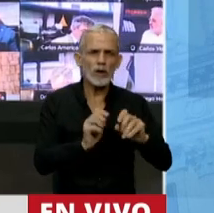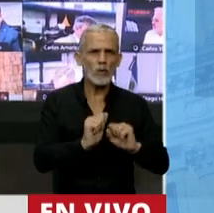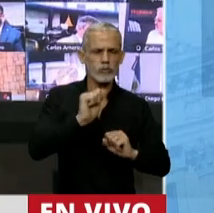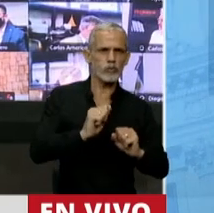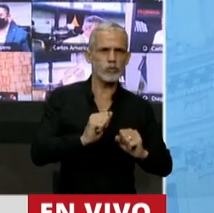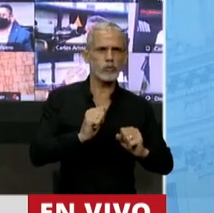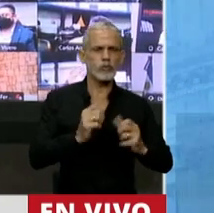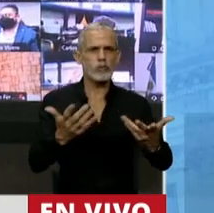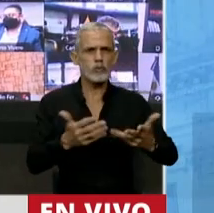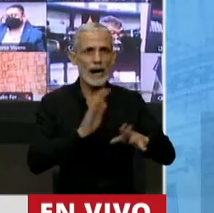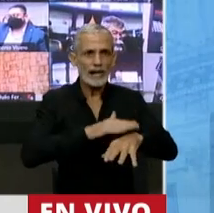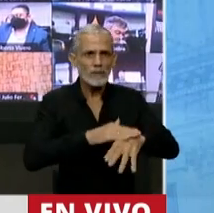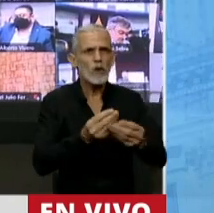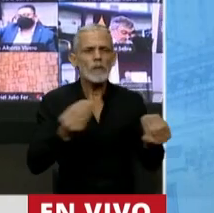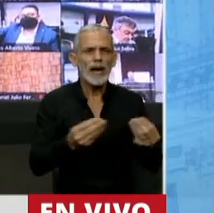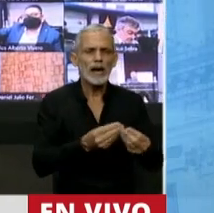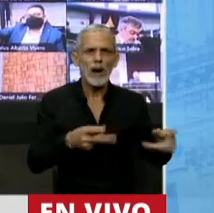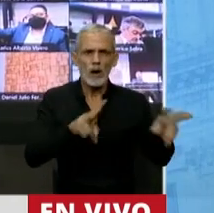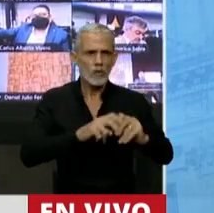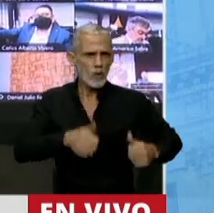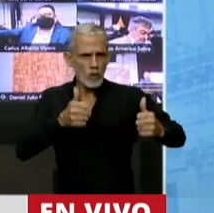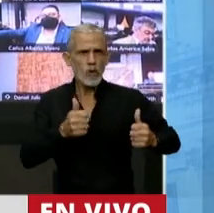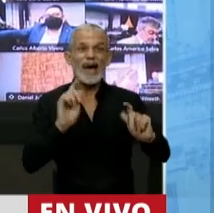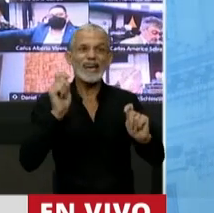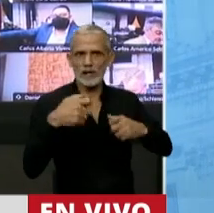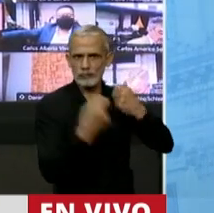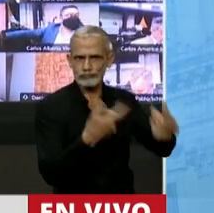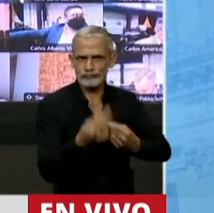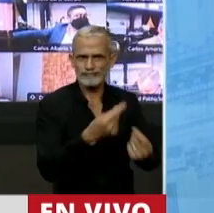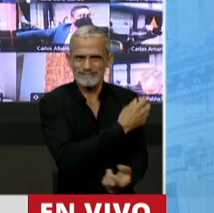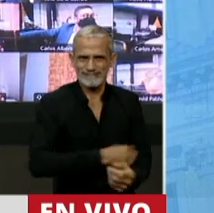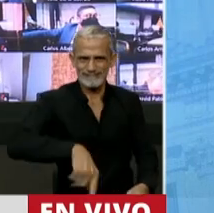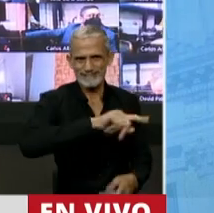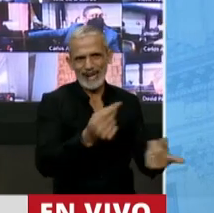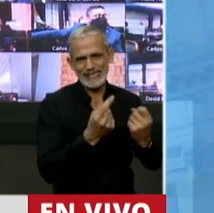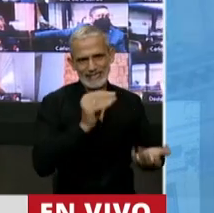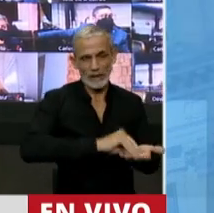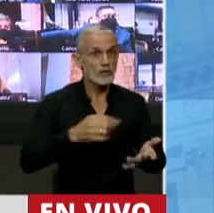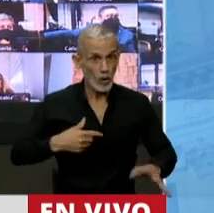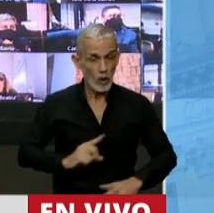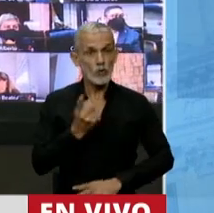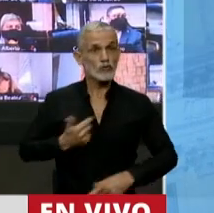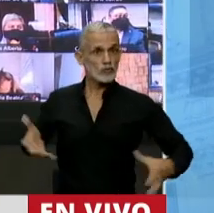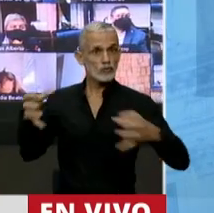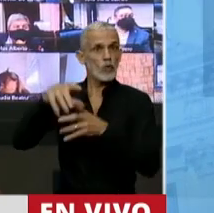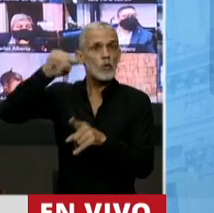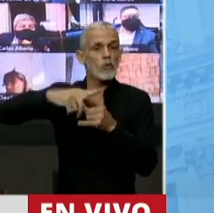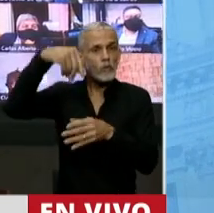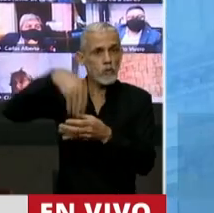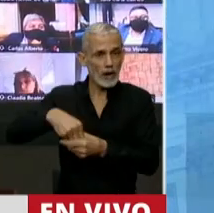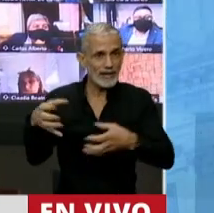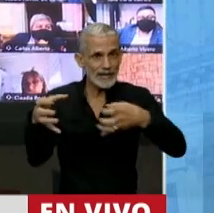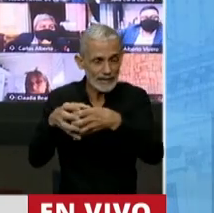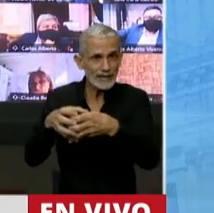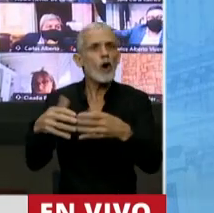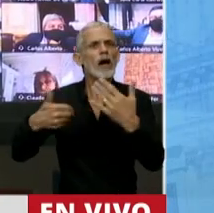puesta en el mediano y largo plazo para beneficio de los más necesitados. Realmente estoy orgulloso de formar parte de este bloque